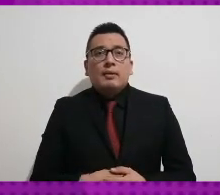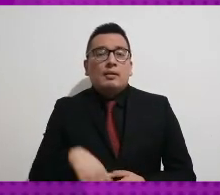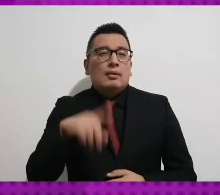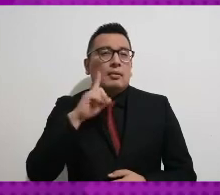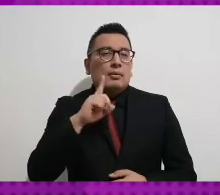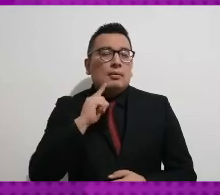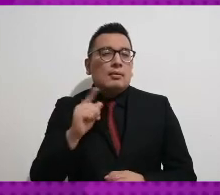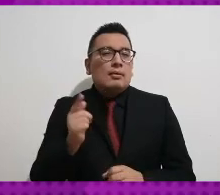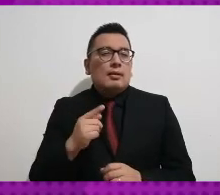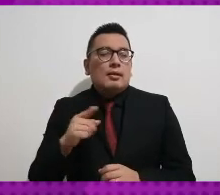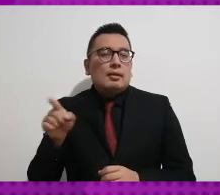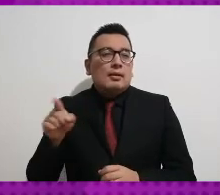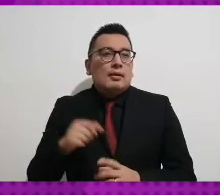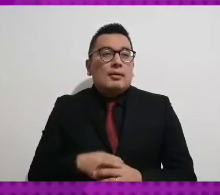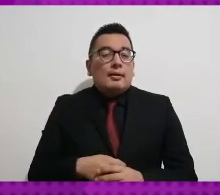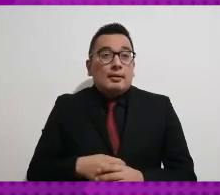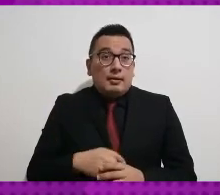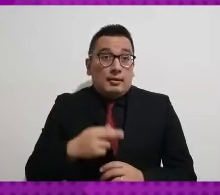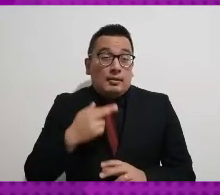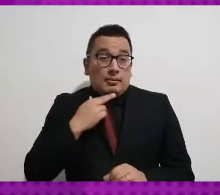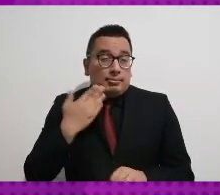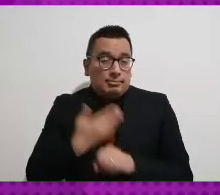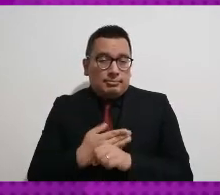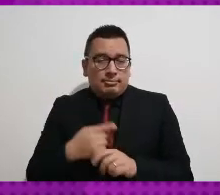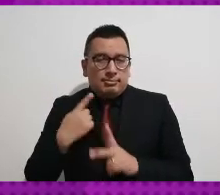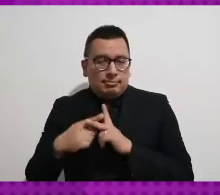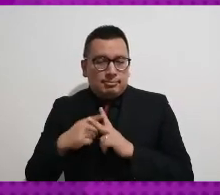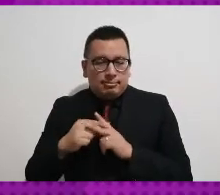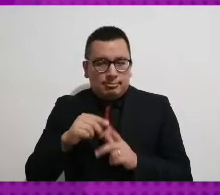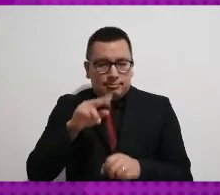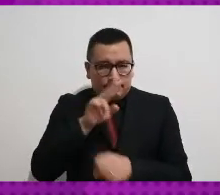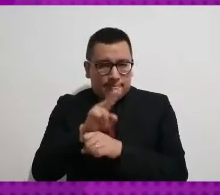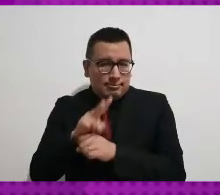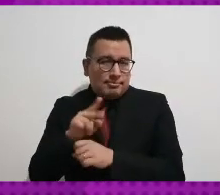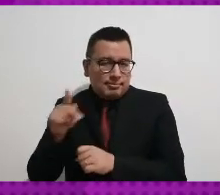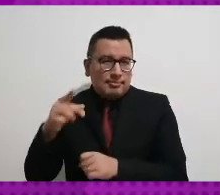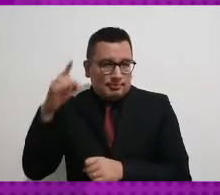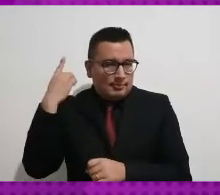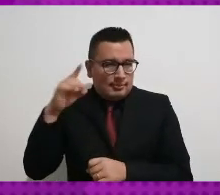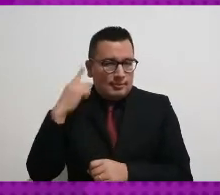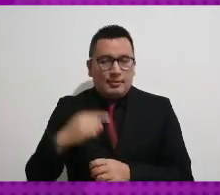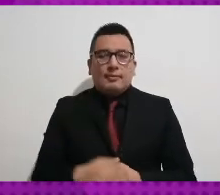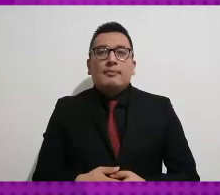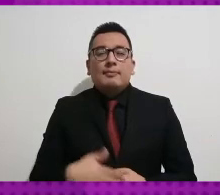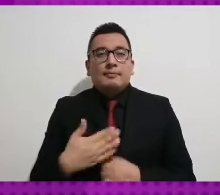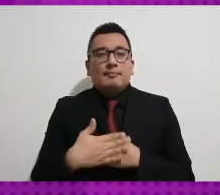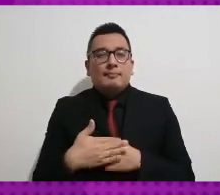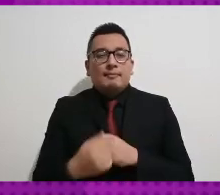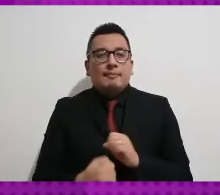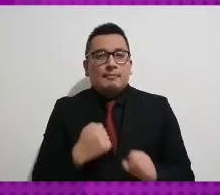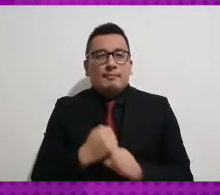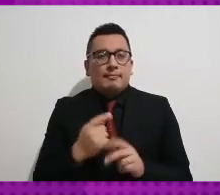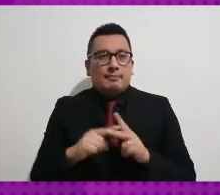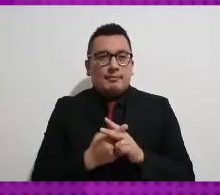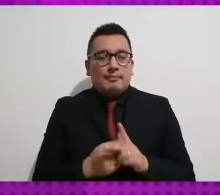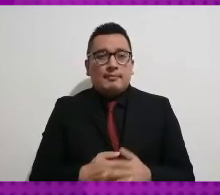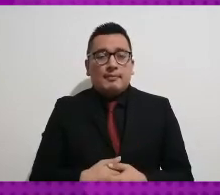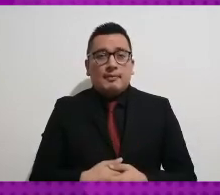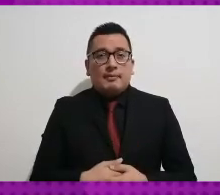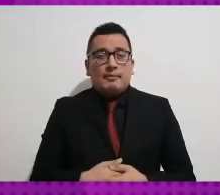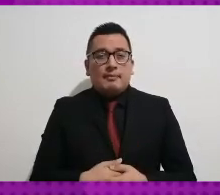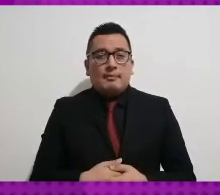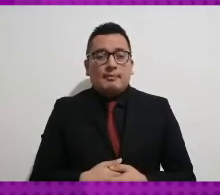la Contralora de Durango, y entra en acción a partir del año siguiente, previamente,